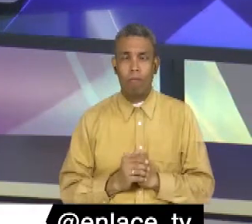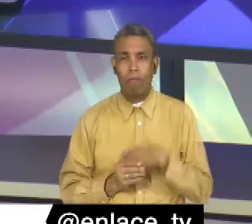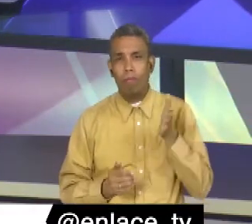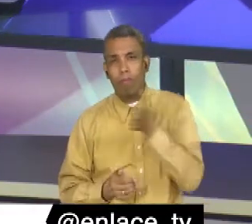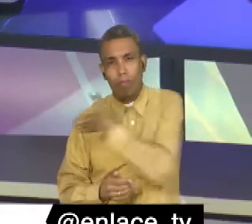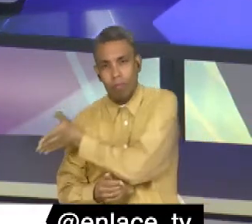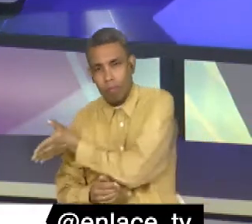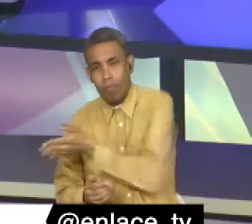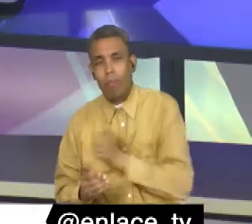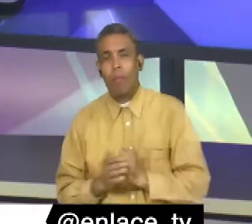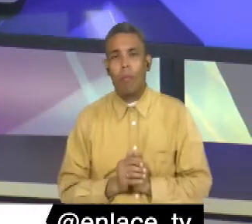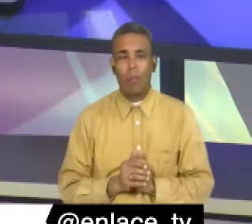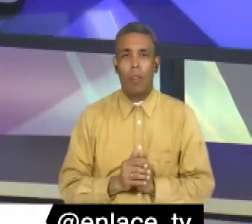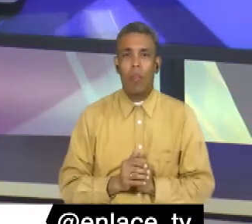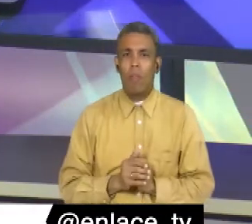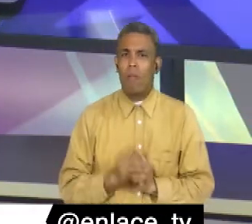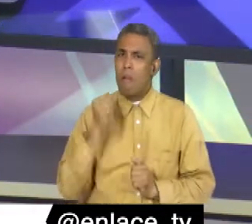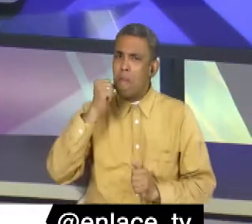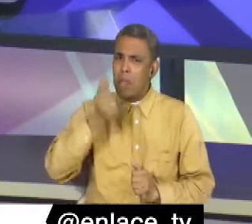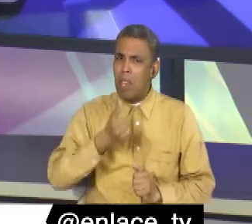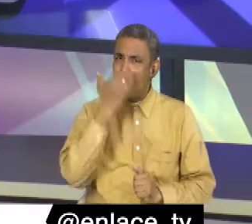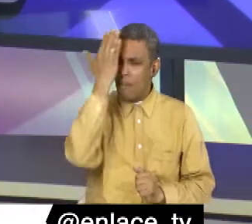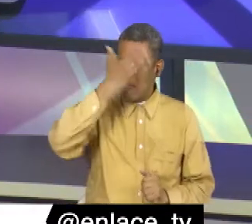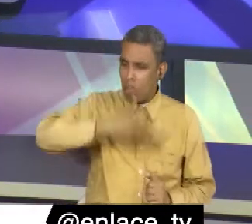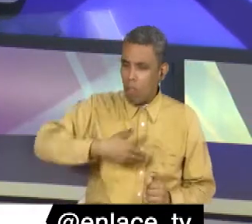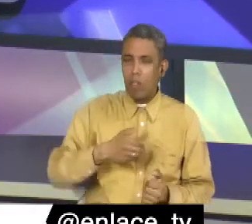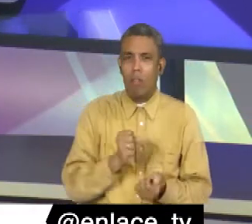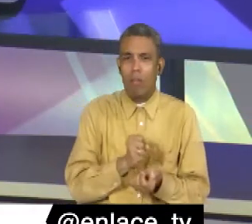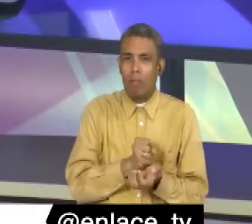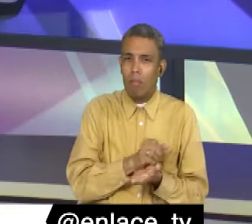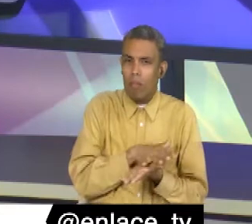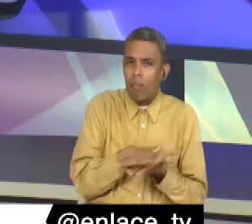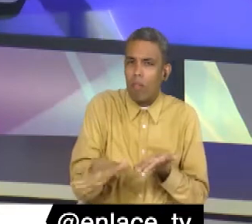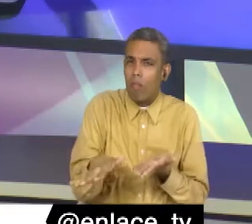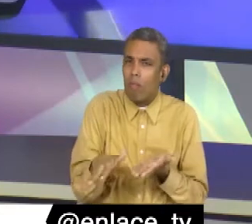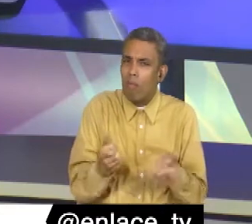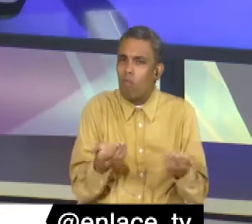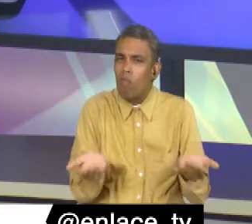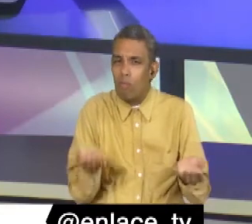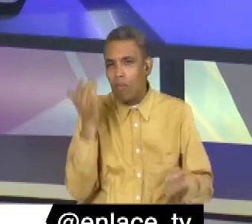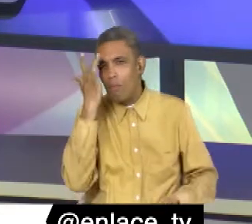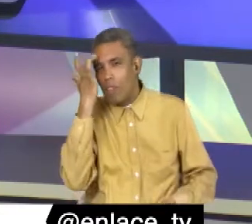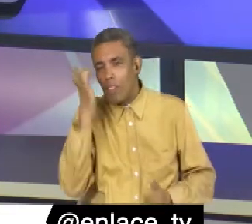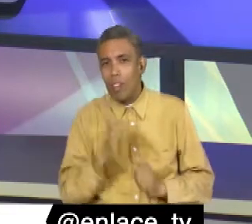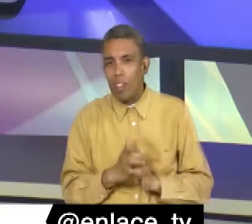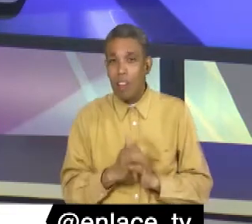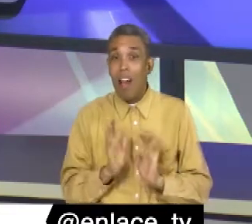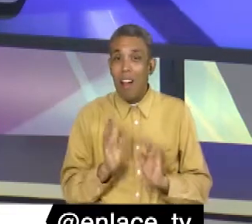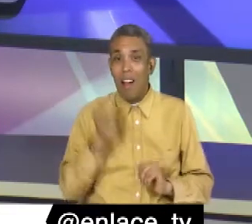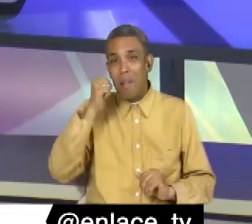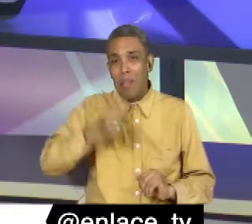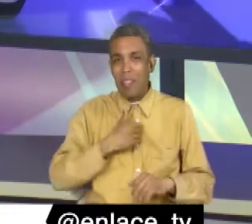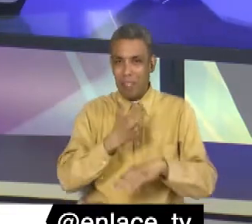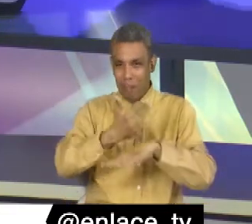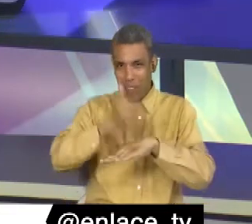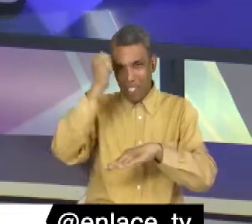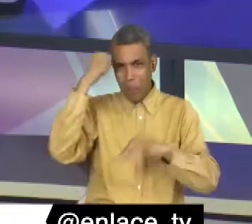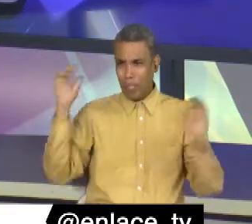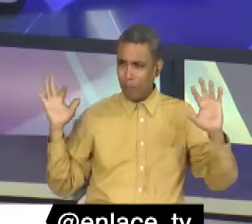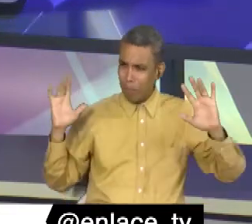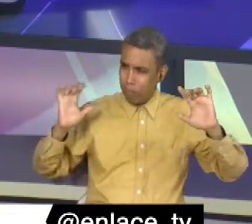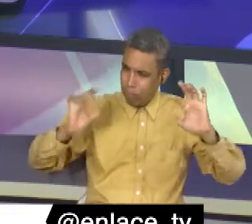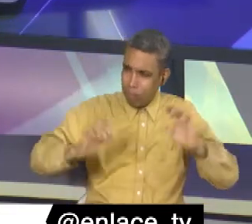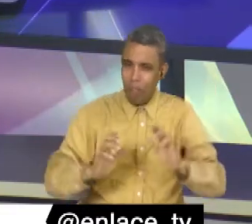informativo, Transporte Público de Busetas anunció que ofrecerá servicio gratuito para que los barranqueños lleguen al Parque Camilo Torres a marchar